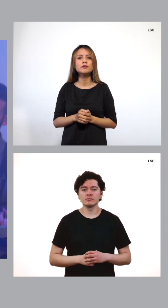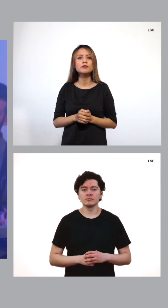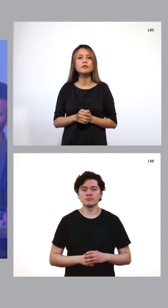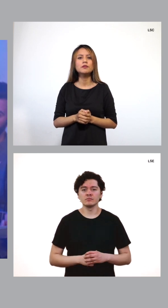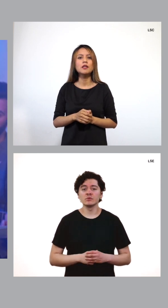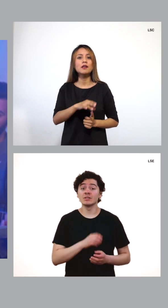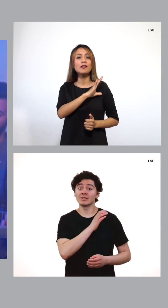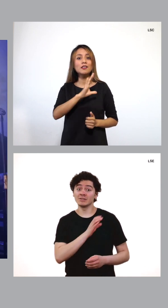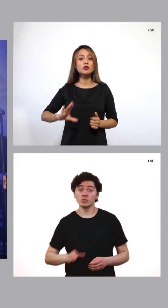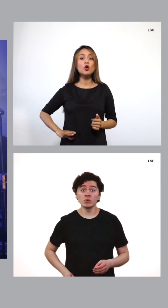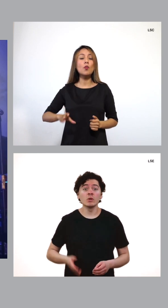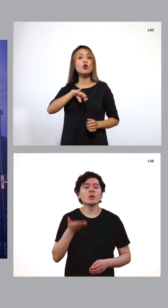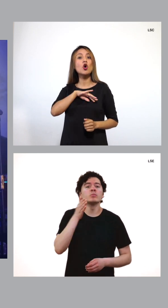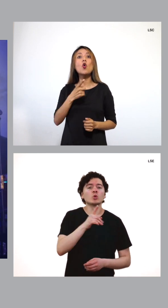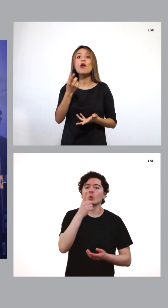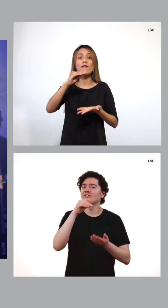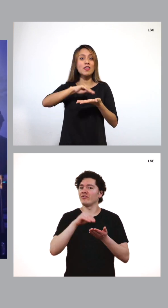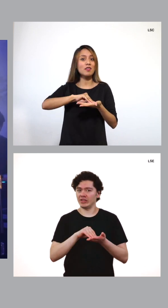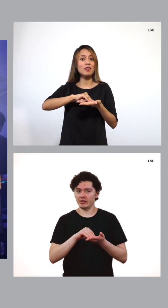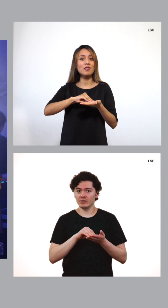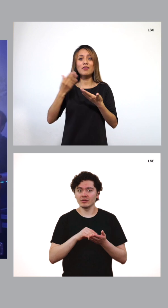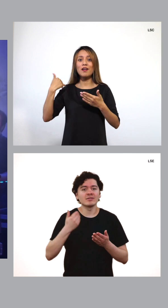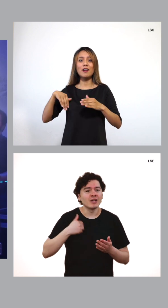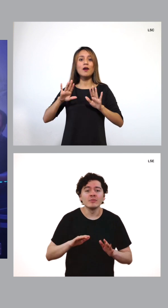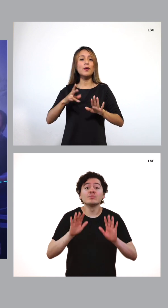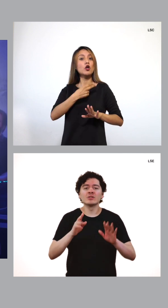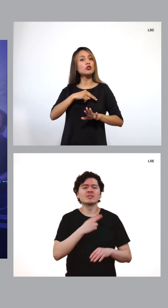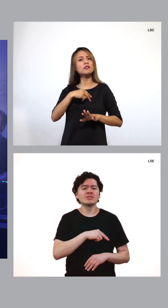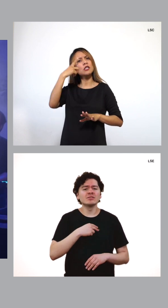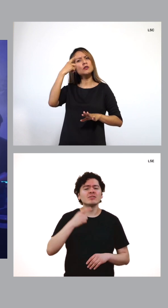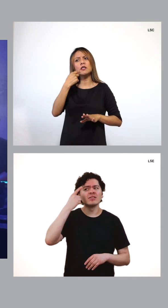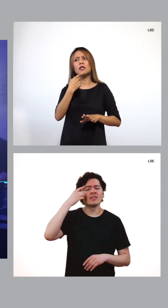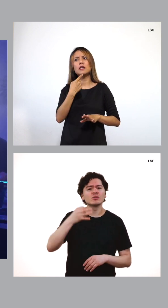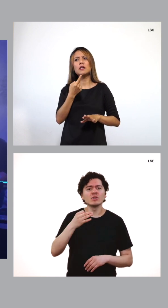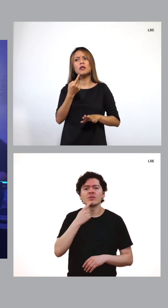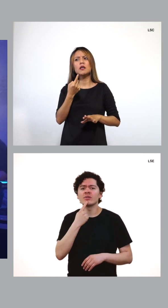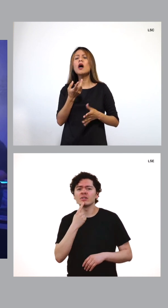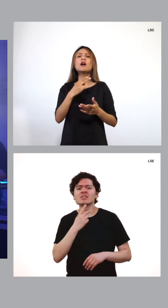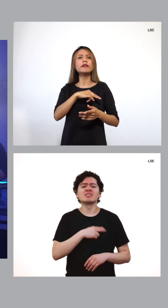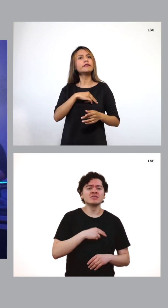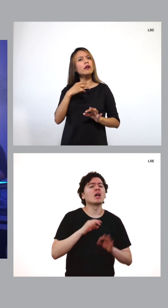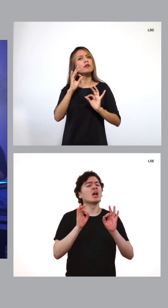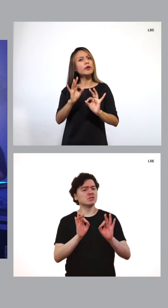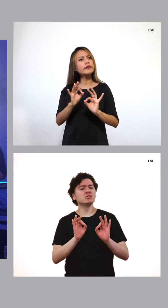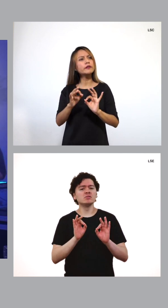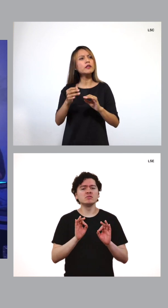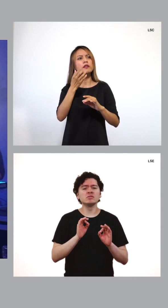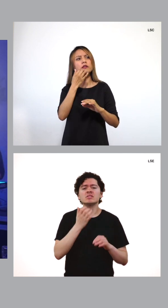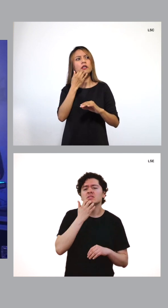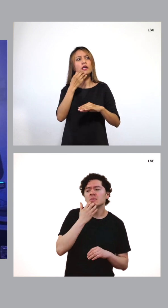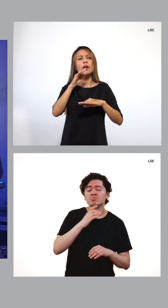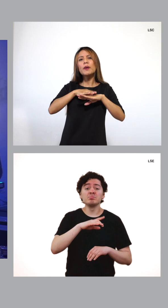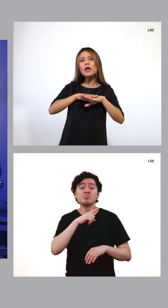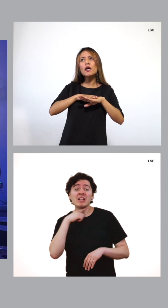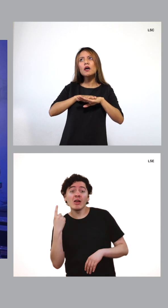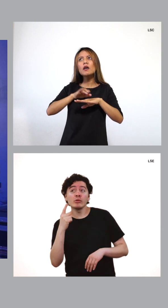deba volver a repetirse, nos hemos pensado que entonces esto es el cristianismo. Que cuando pecas, Dios